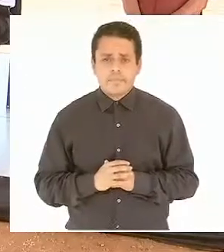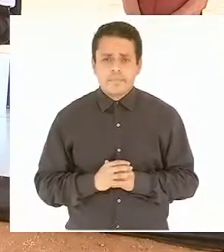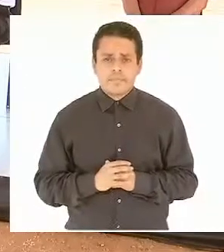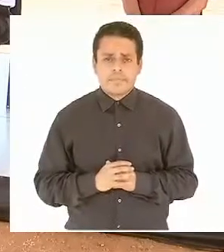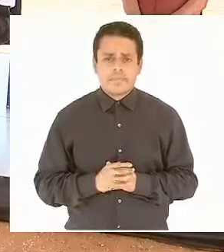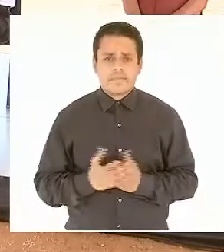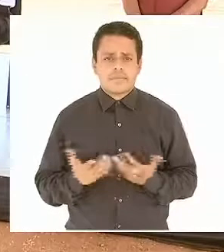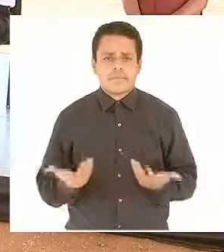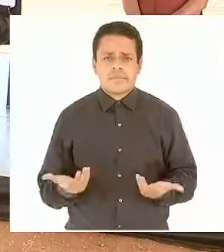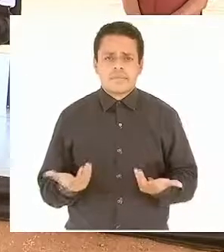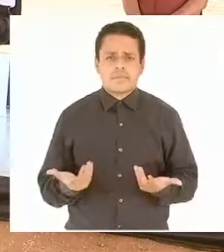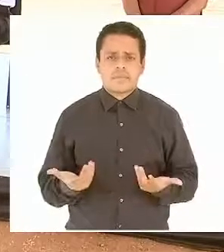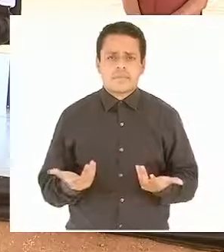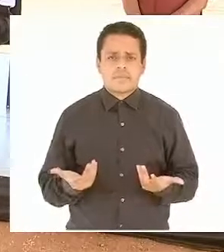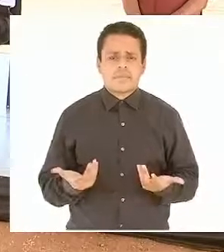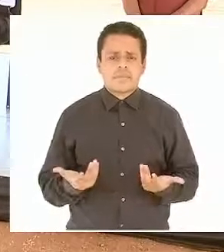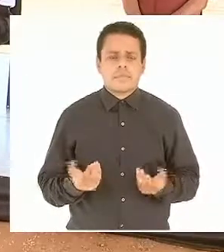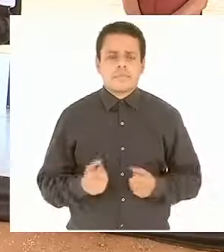es